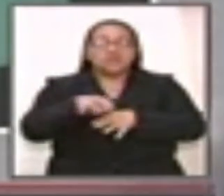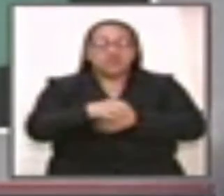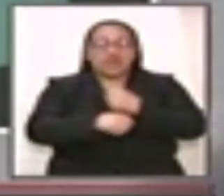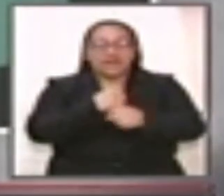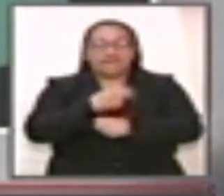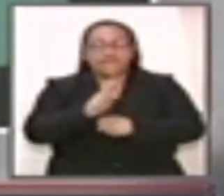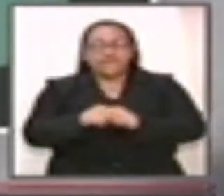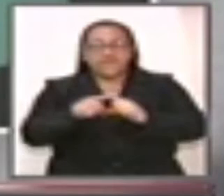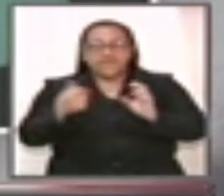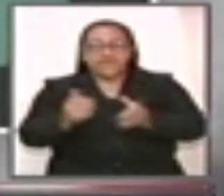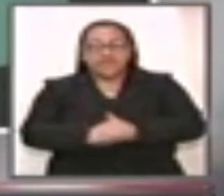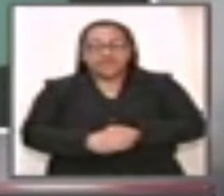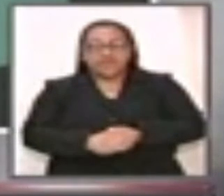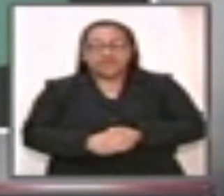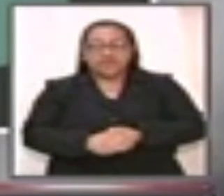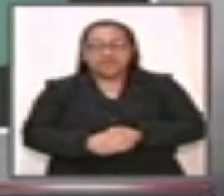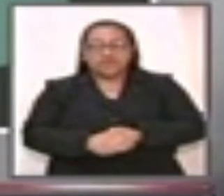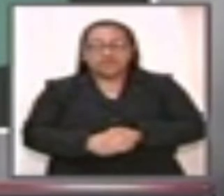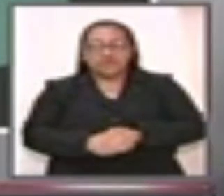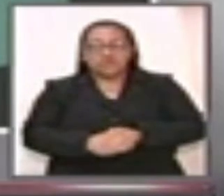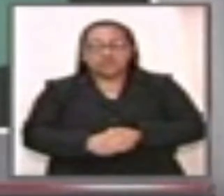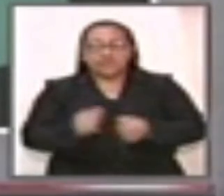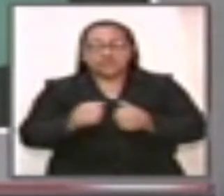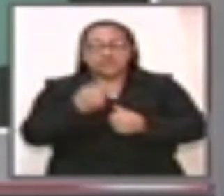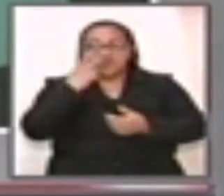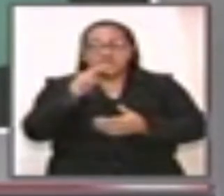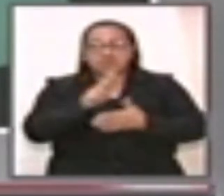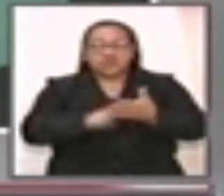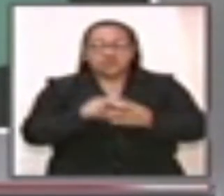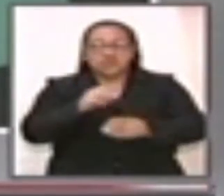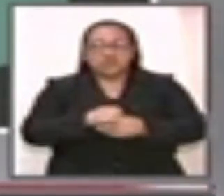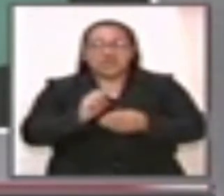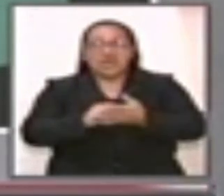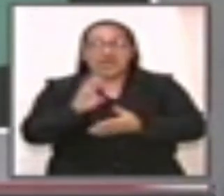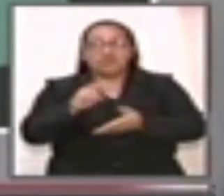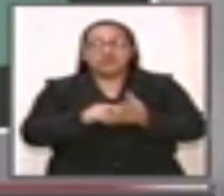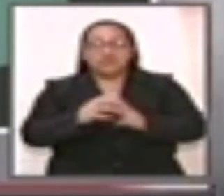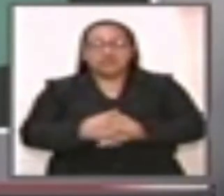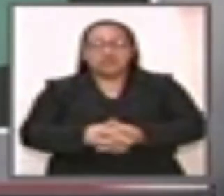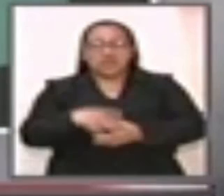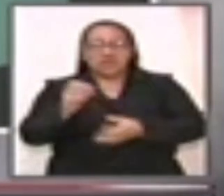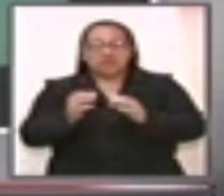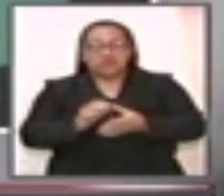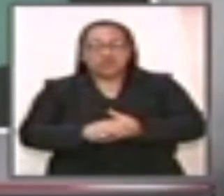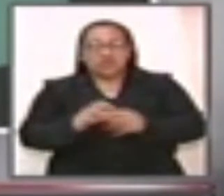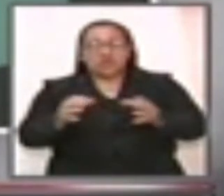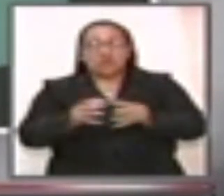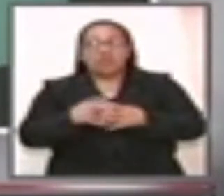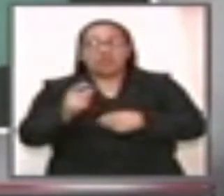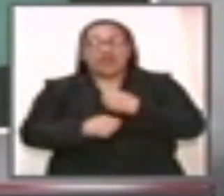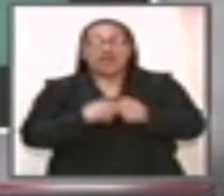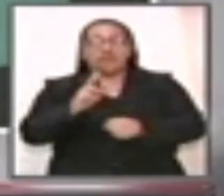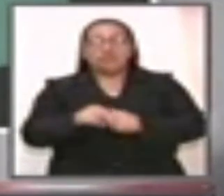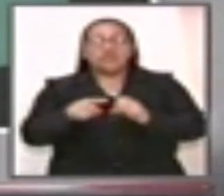año 2016? Como ustedes pueden ver en la lámina, el presupuesto del sector para el